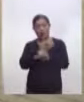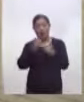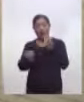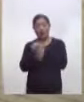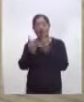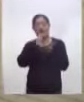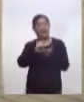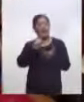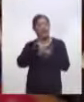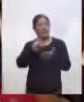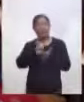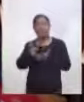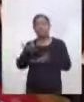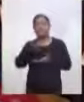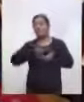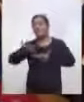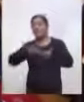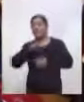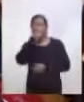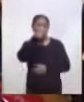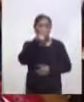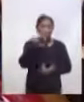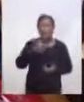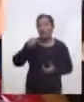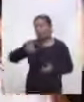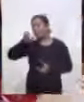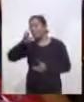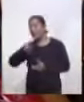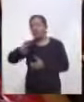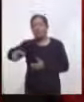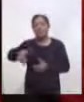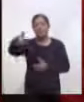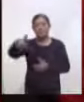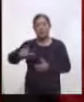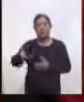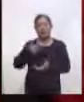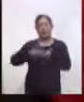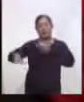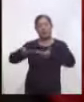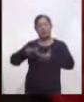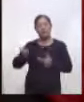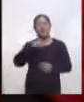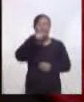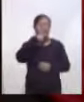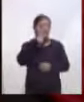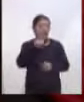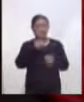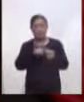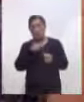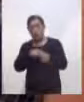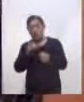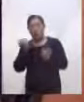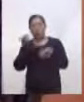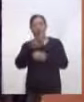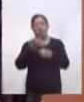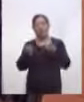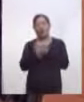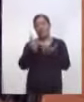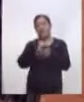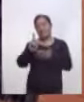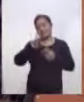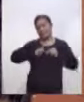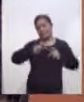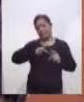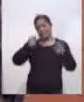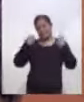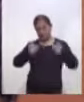limpias, no compartir alimentos, bebidas, vasos, cubiertos, lápices, colores ni utensilios de limpieza personal para disminuir